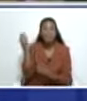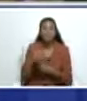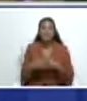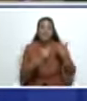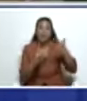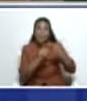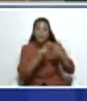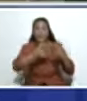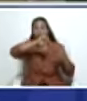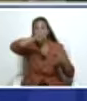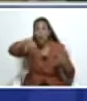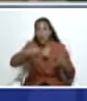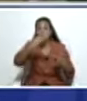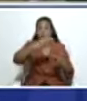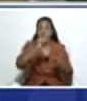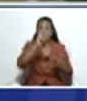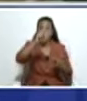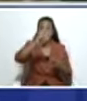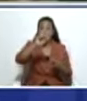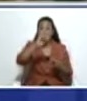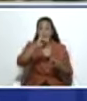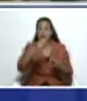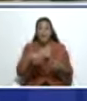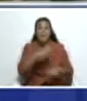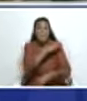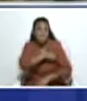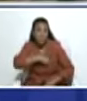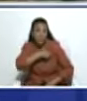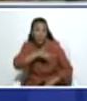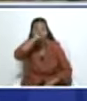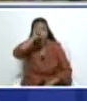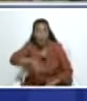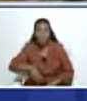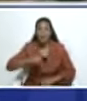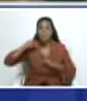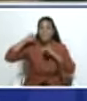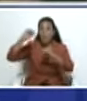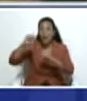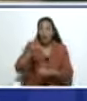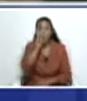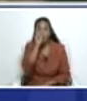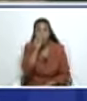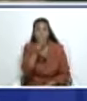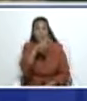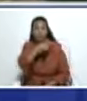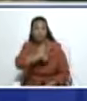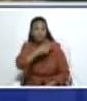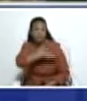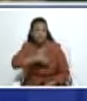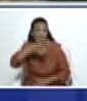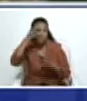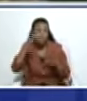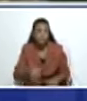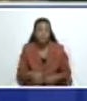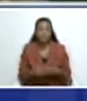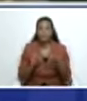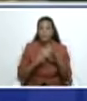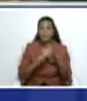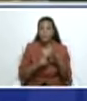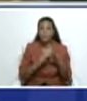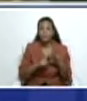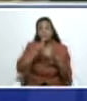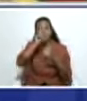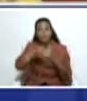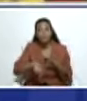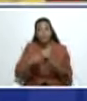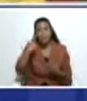Está Jonaiker Quintana, misionero de la patria, un misionero. Está